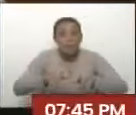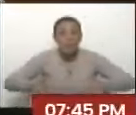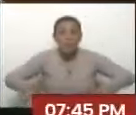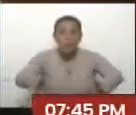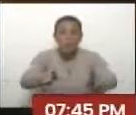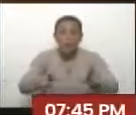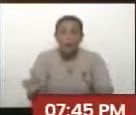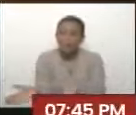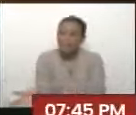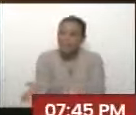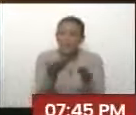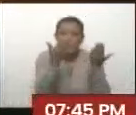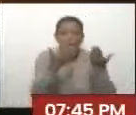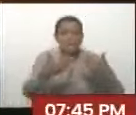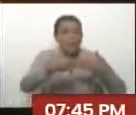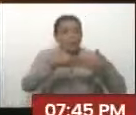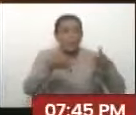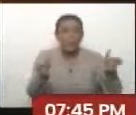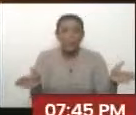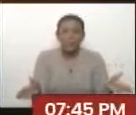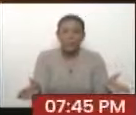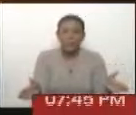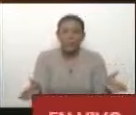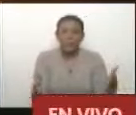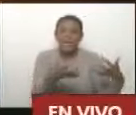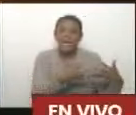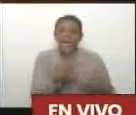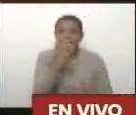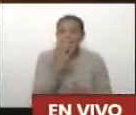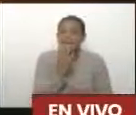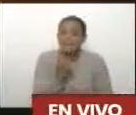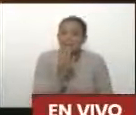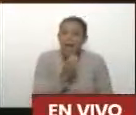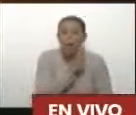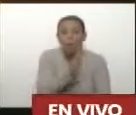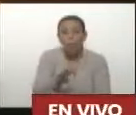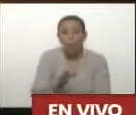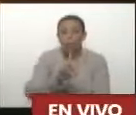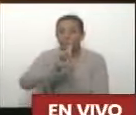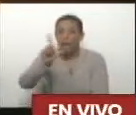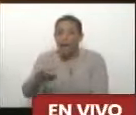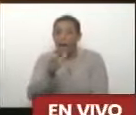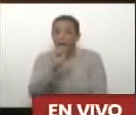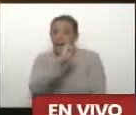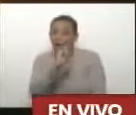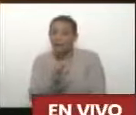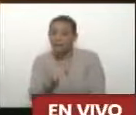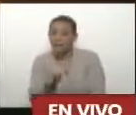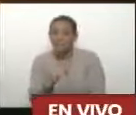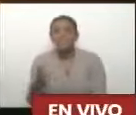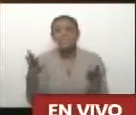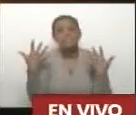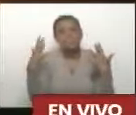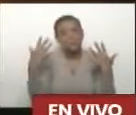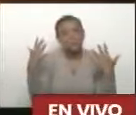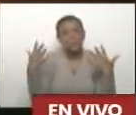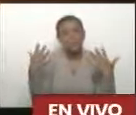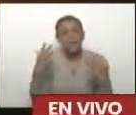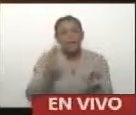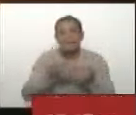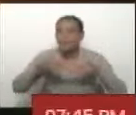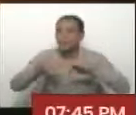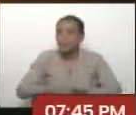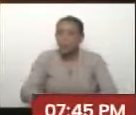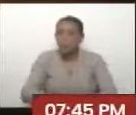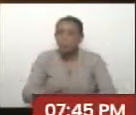asedio y bloqueo económico Israel israelí contra gaza además la liberación de detenidos